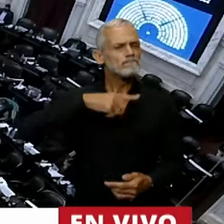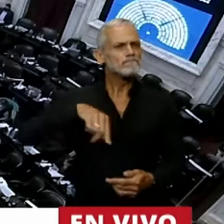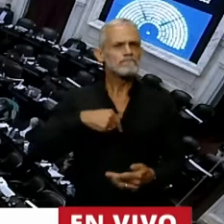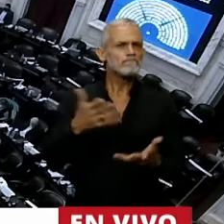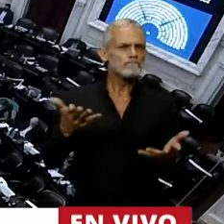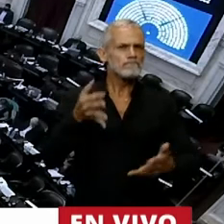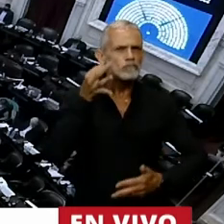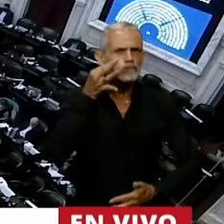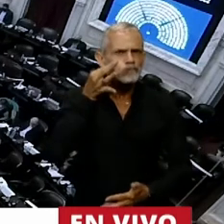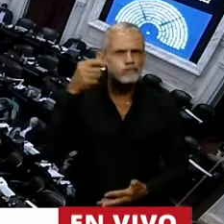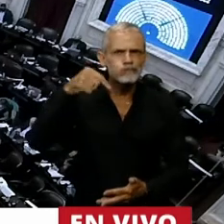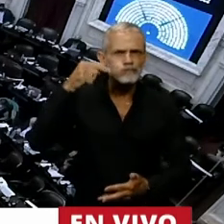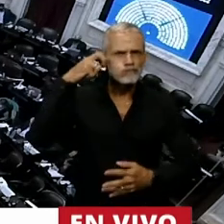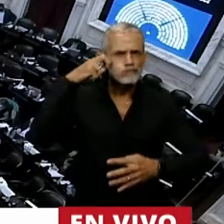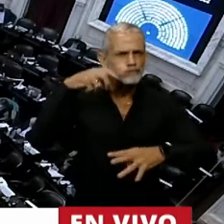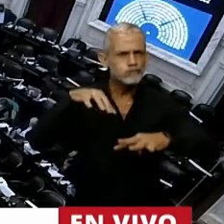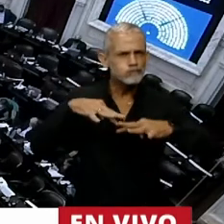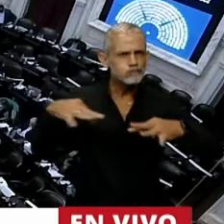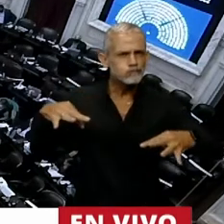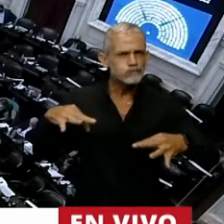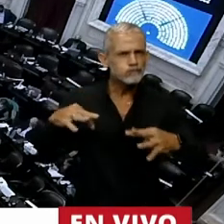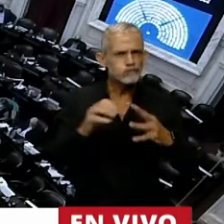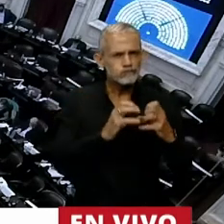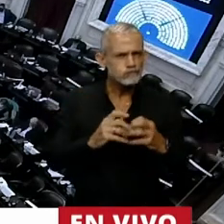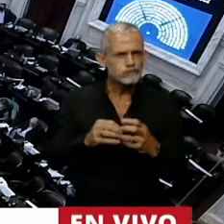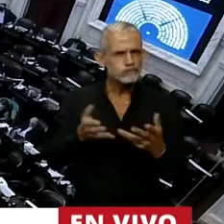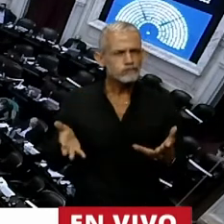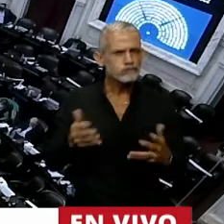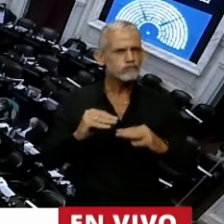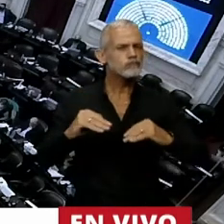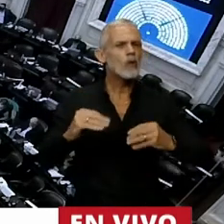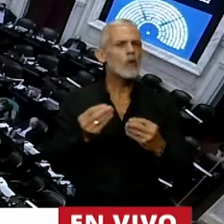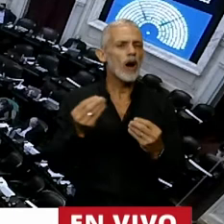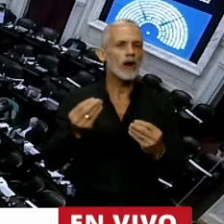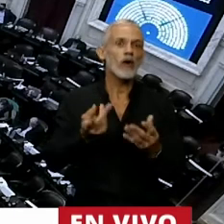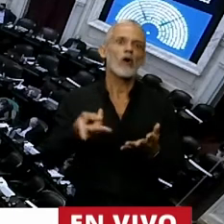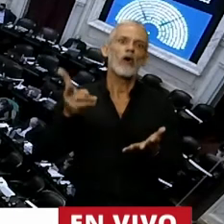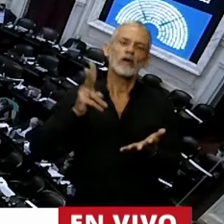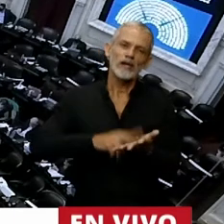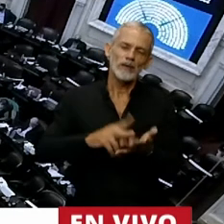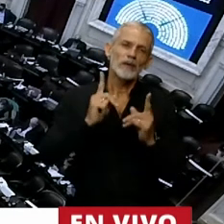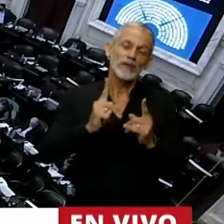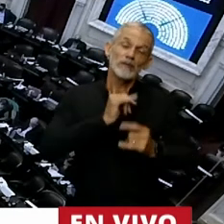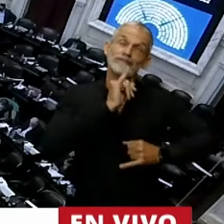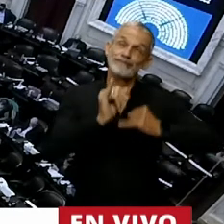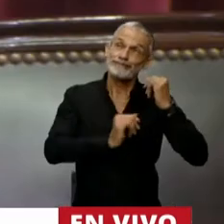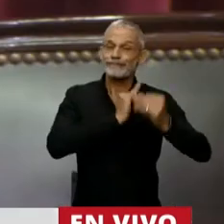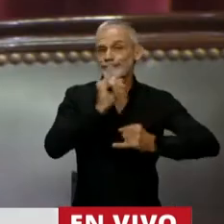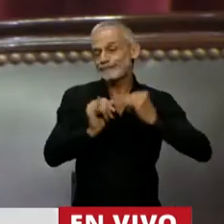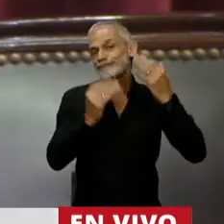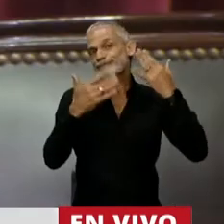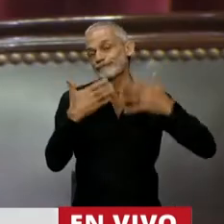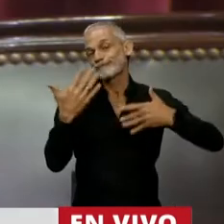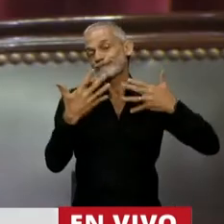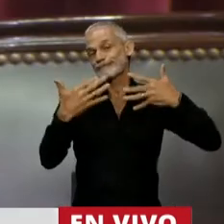Estamos asistiendo hoy en este recinto a una nueva versión del relato, relato al